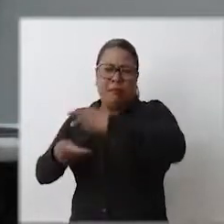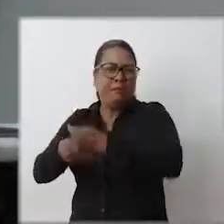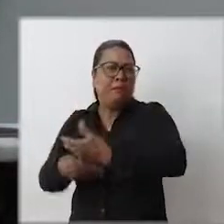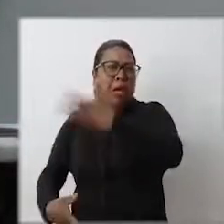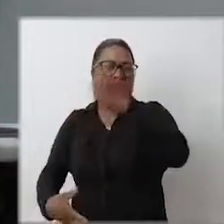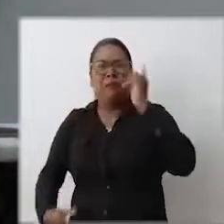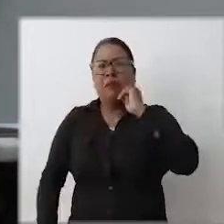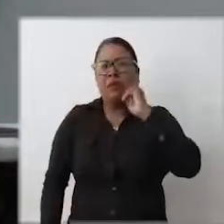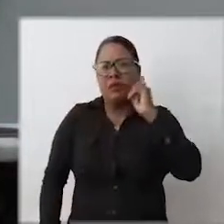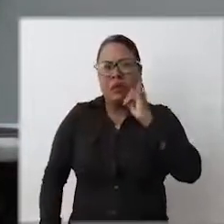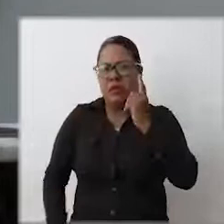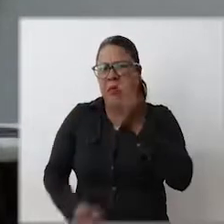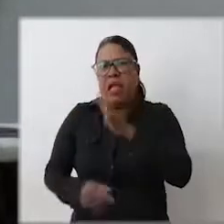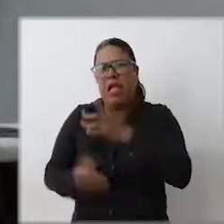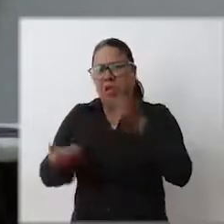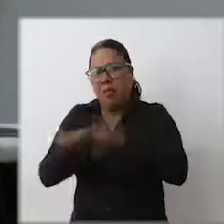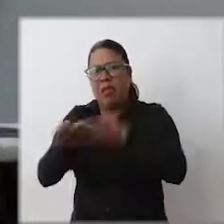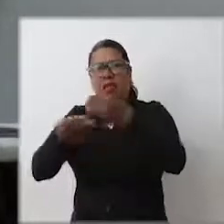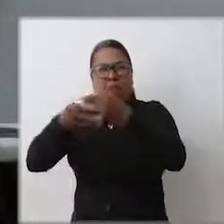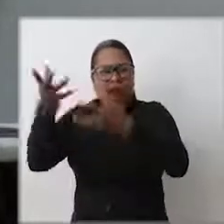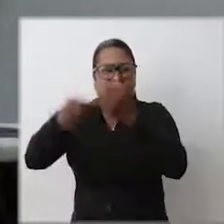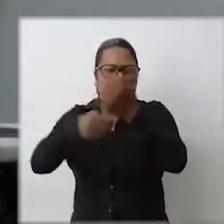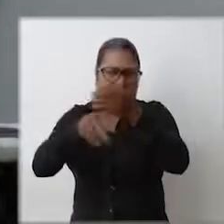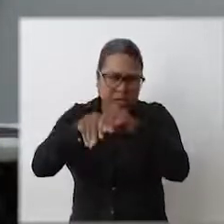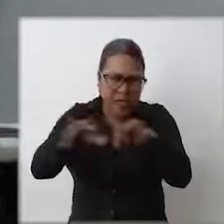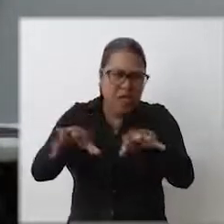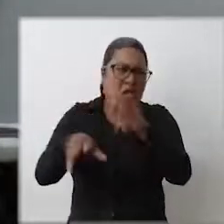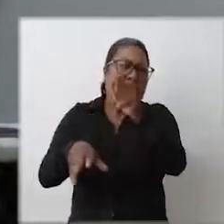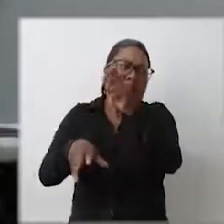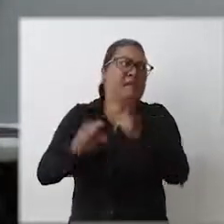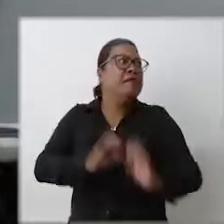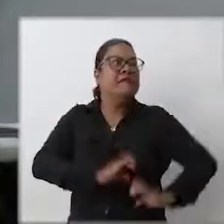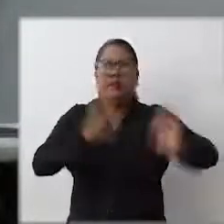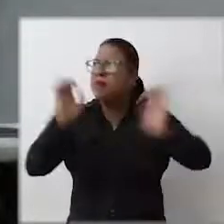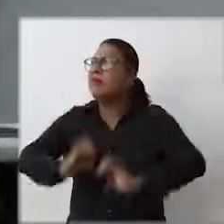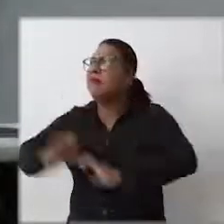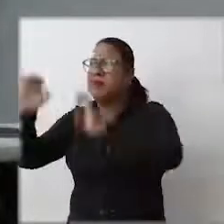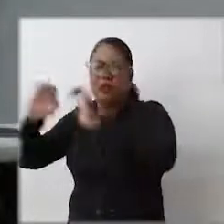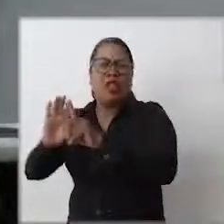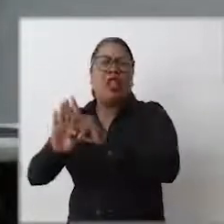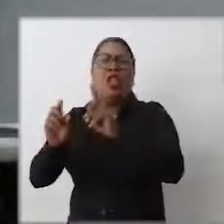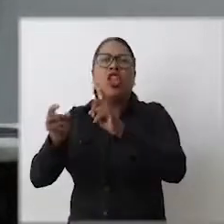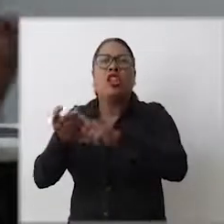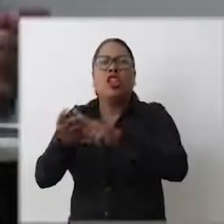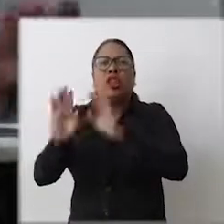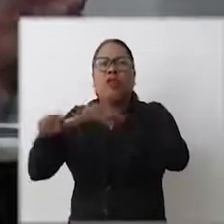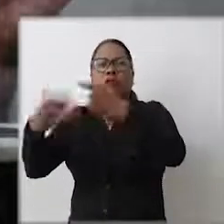abrevar el conocimiento acerca de esta importantísima información.